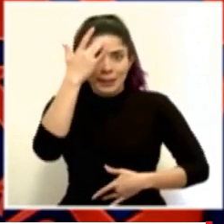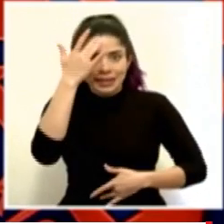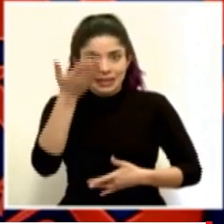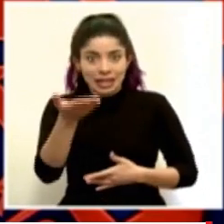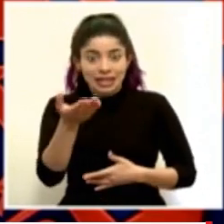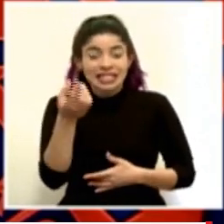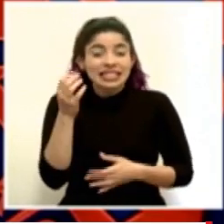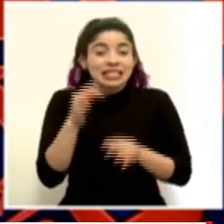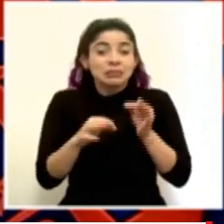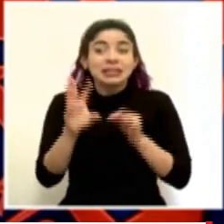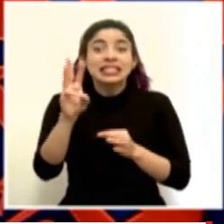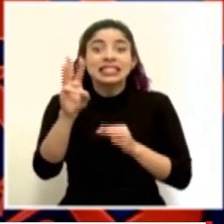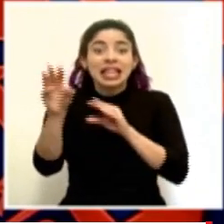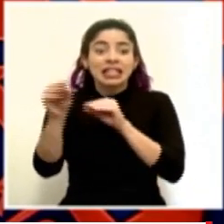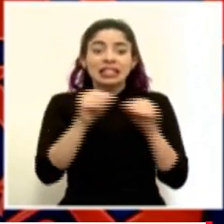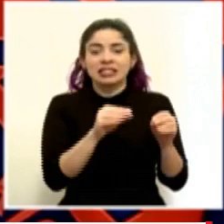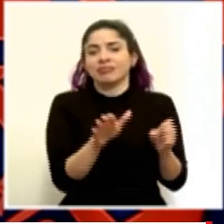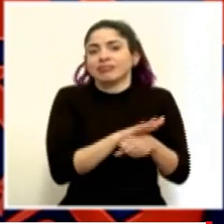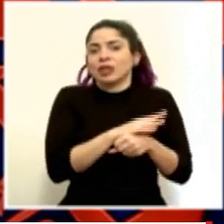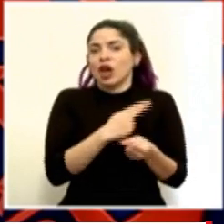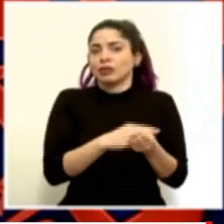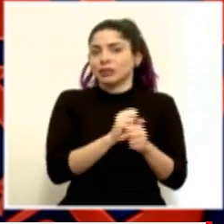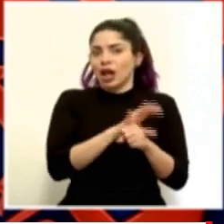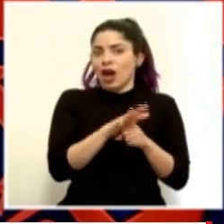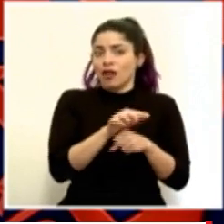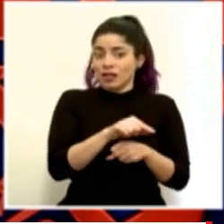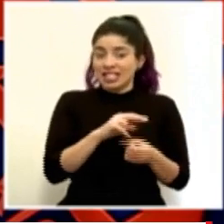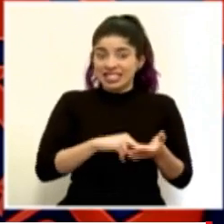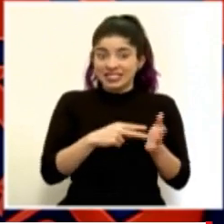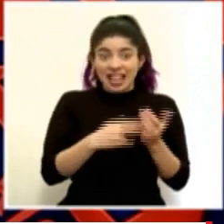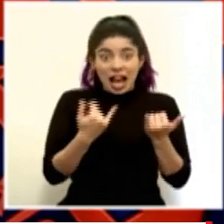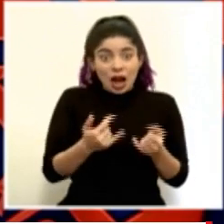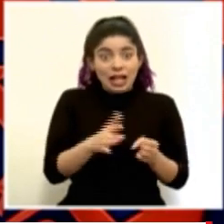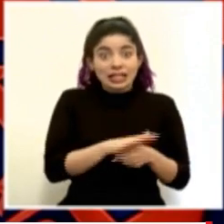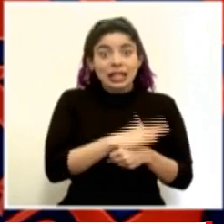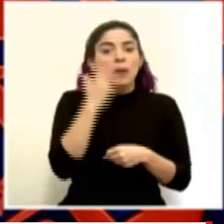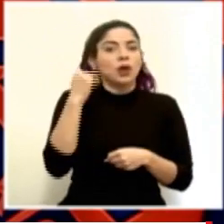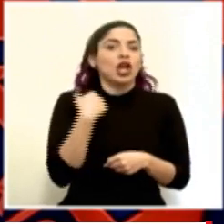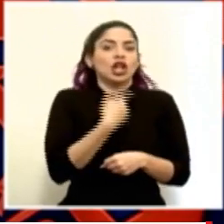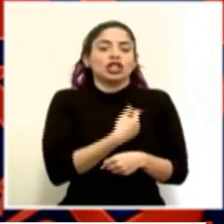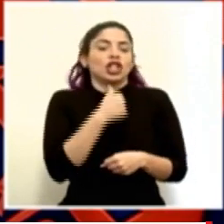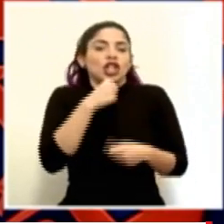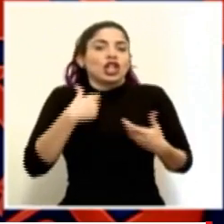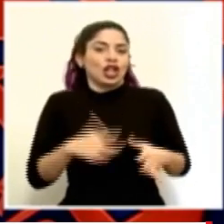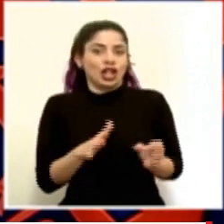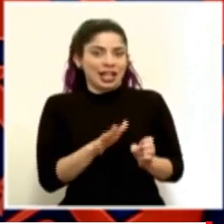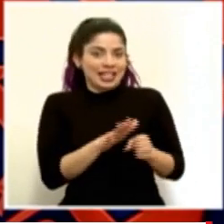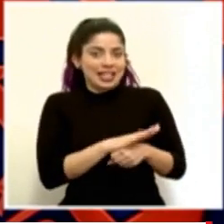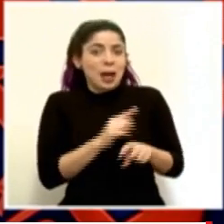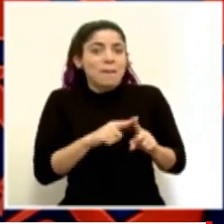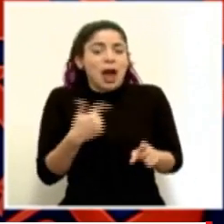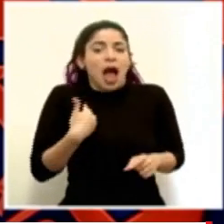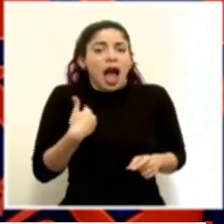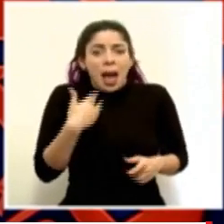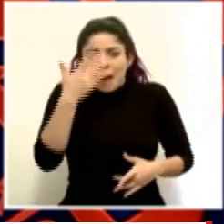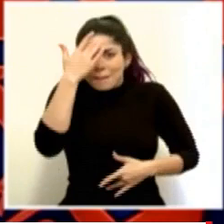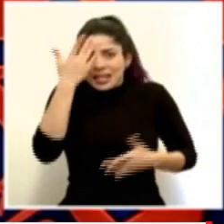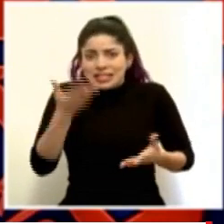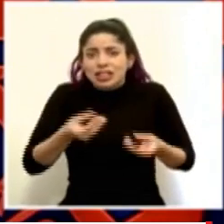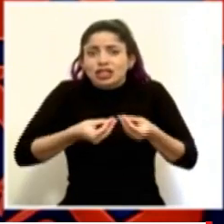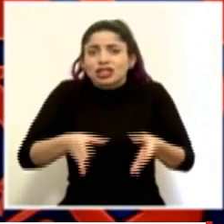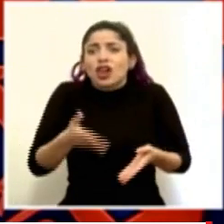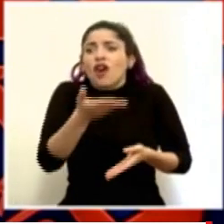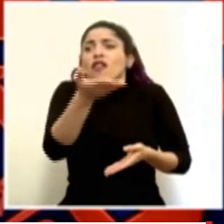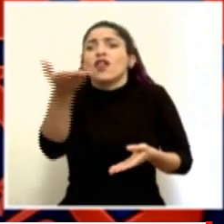solo trasladar 6 de ellos llenamos SEACO. SEACO no está saturado en este momento porque no hemos querido saturarlo. pero tenemos pacientes de